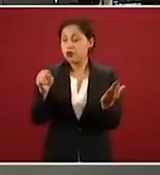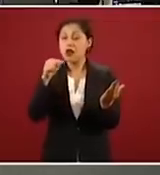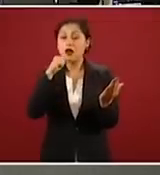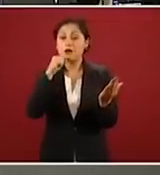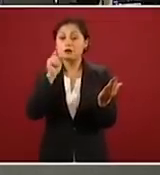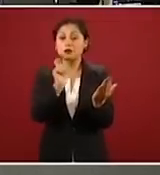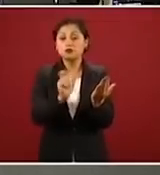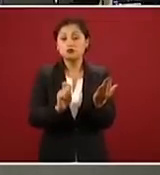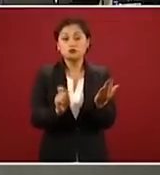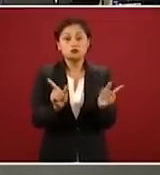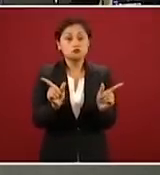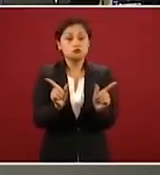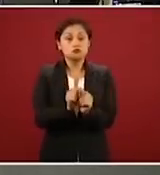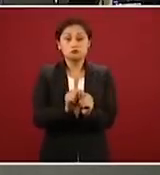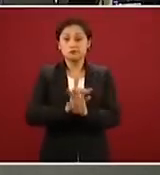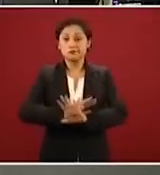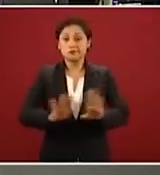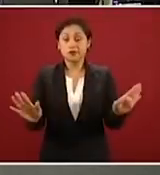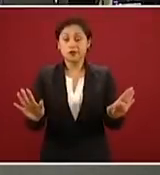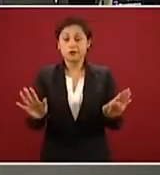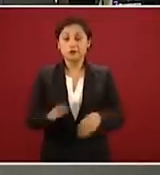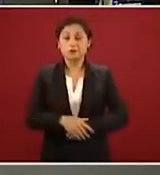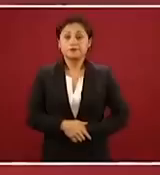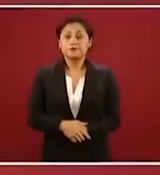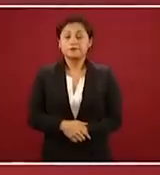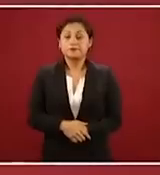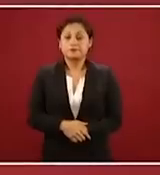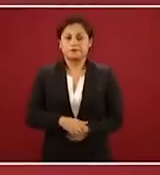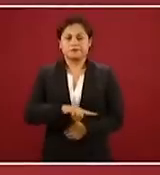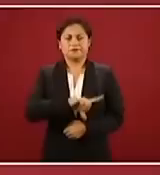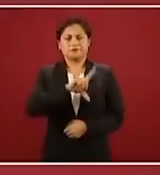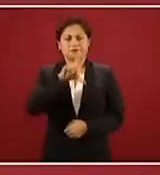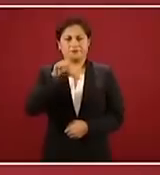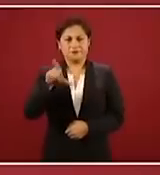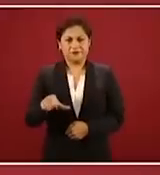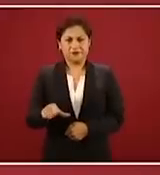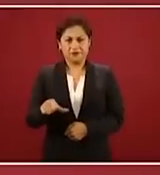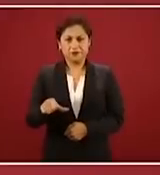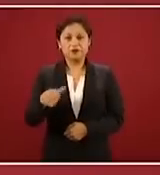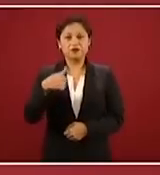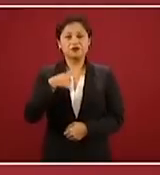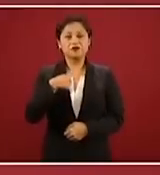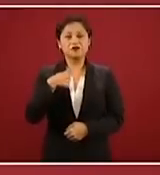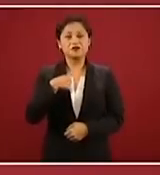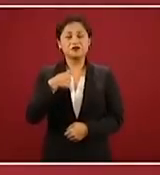La diferencia cuando yo tengo mis libros